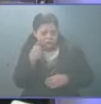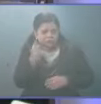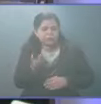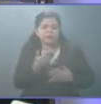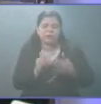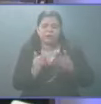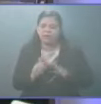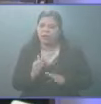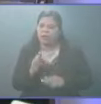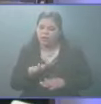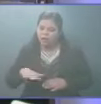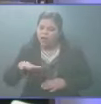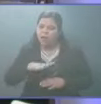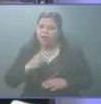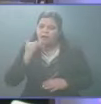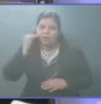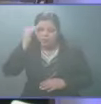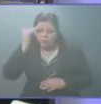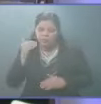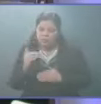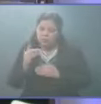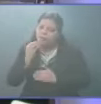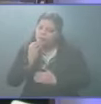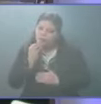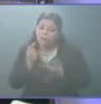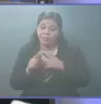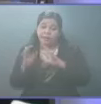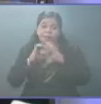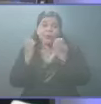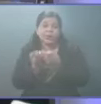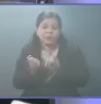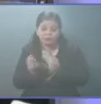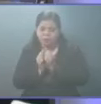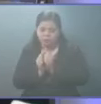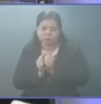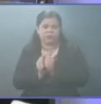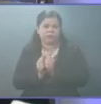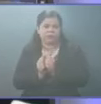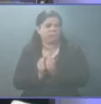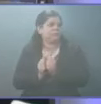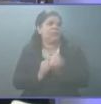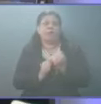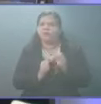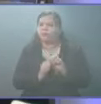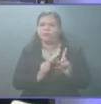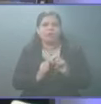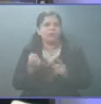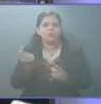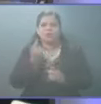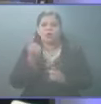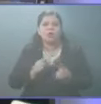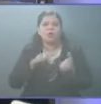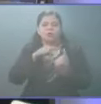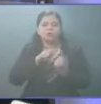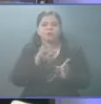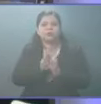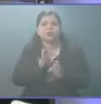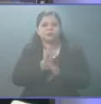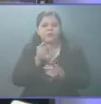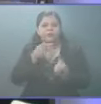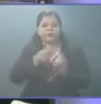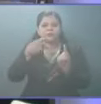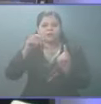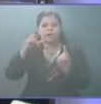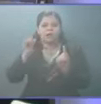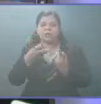aspectos del envejecimiento, pero se deben de, hay que verlos en equipo. Es mentira que un geriatra va a resolverle todos los problemas al adulto mayor.